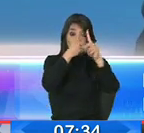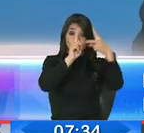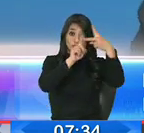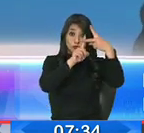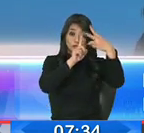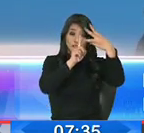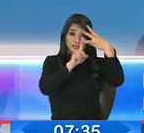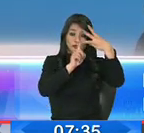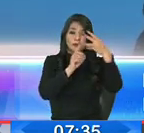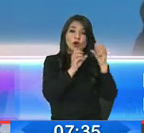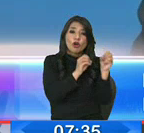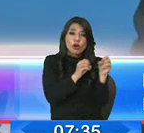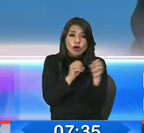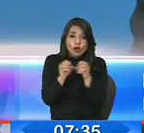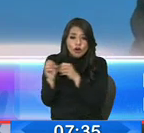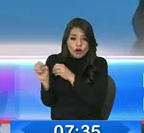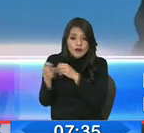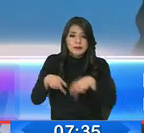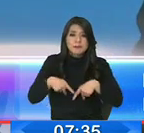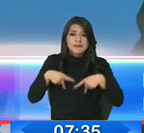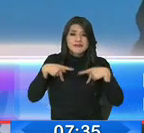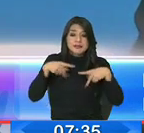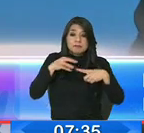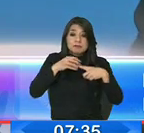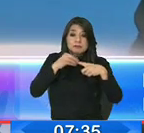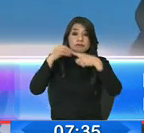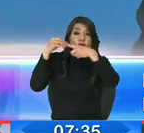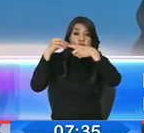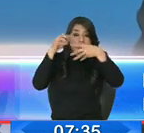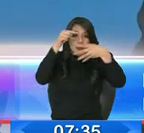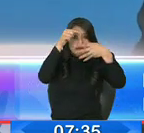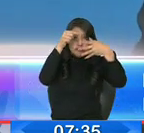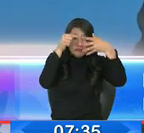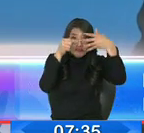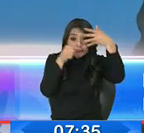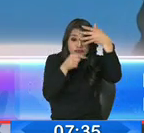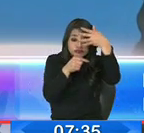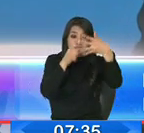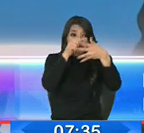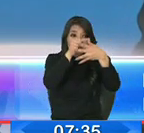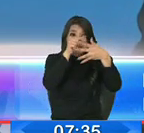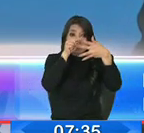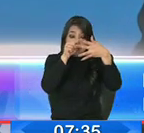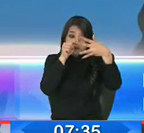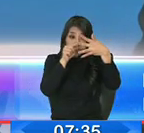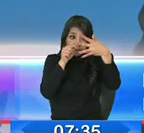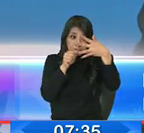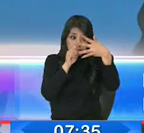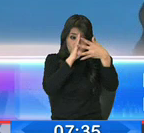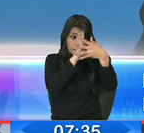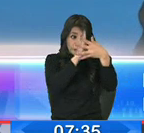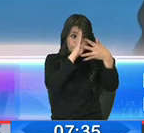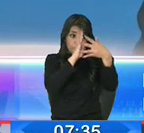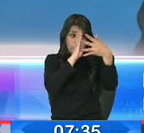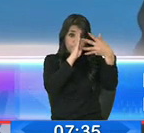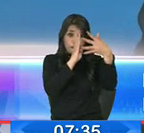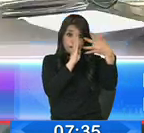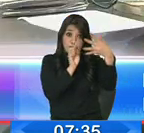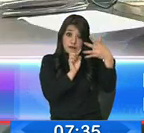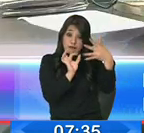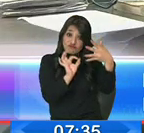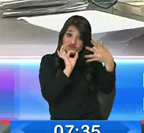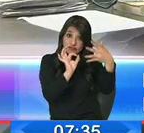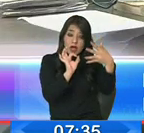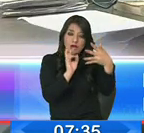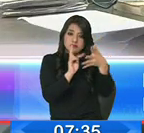es segundo, tercero lo que es tercero, esta jerarquización entre los fines y los medios, yo creo que sería un